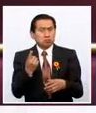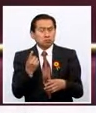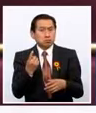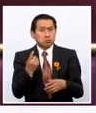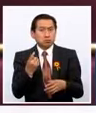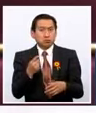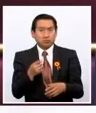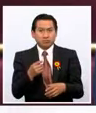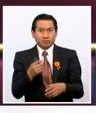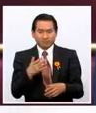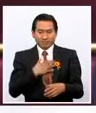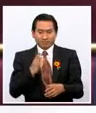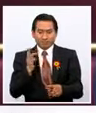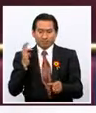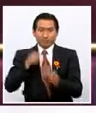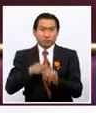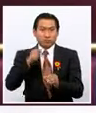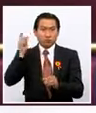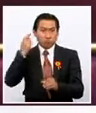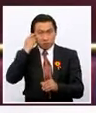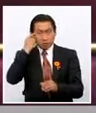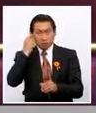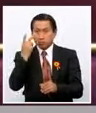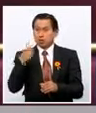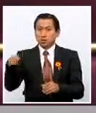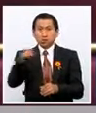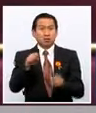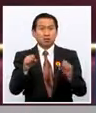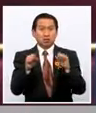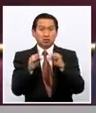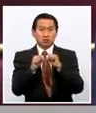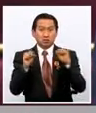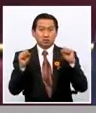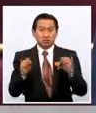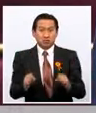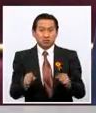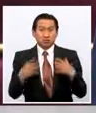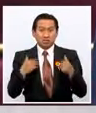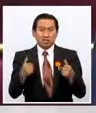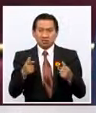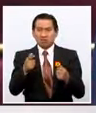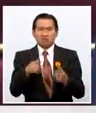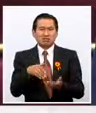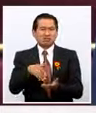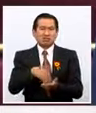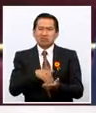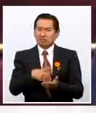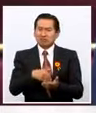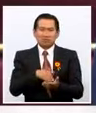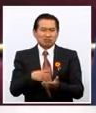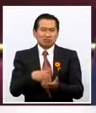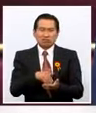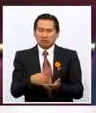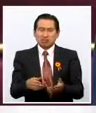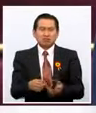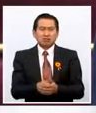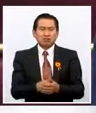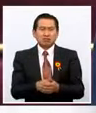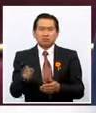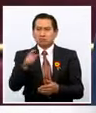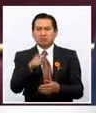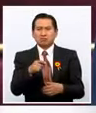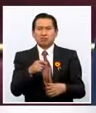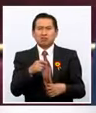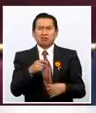al gobierno nos encontramos con un sistema de salud muy deteriorado un sistema de salud en agonía